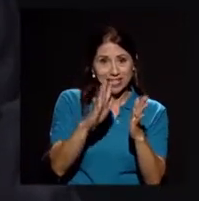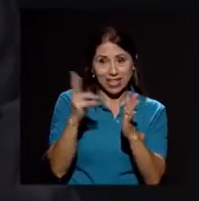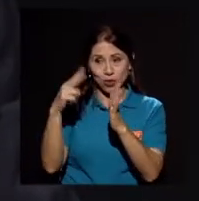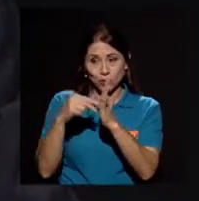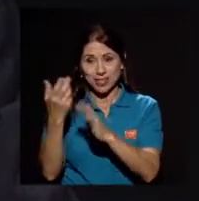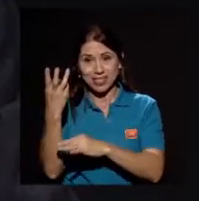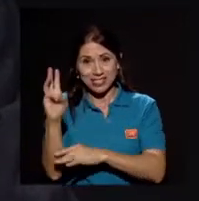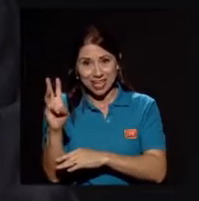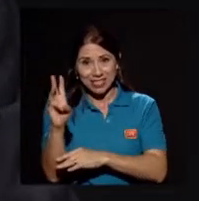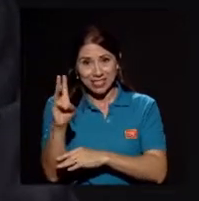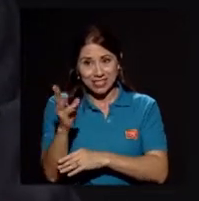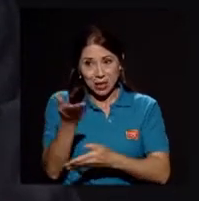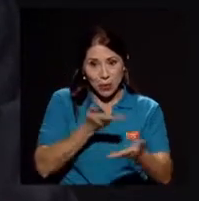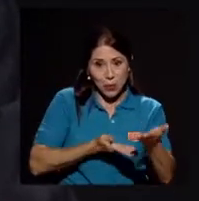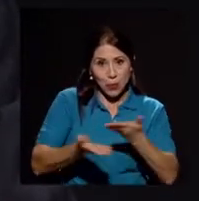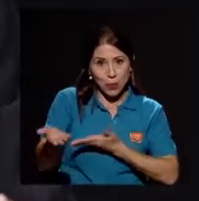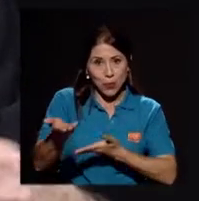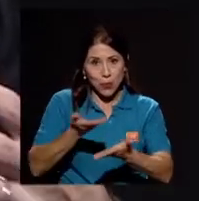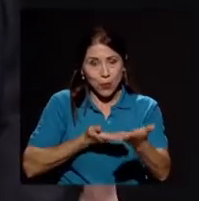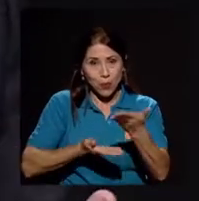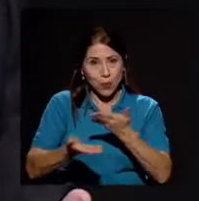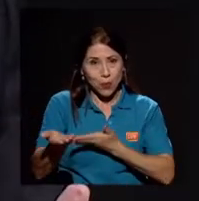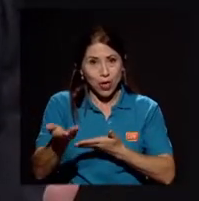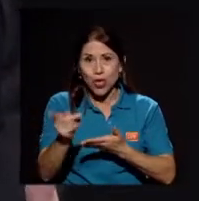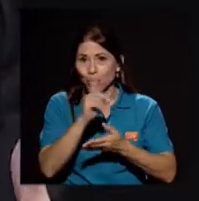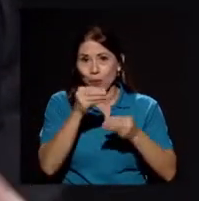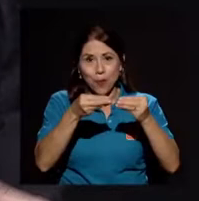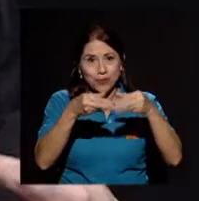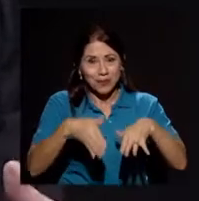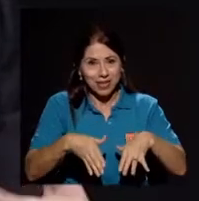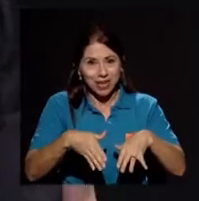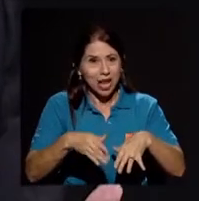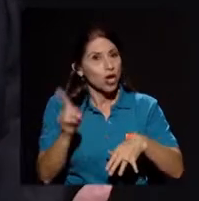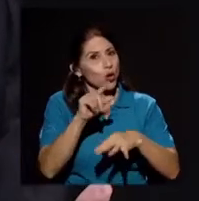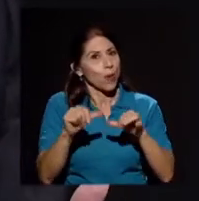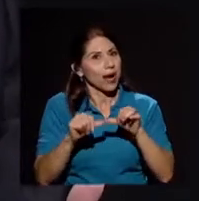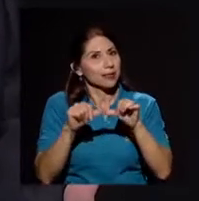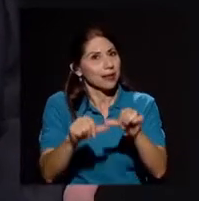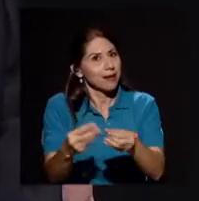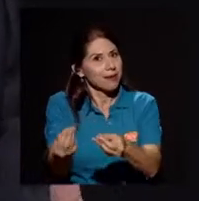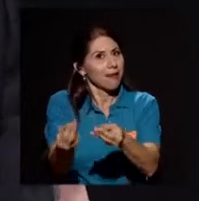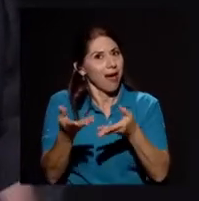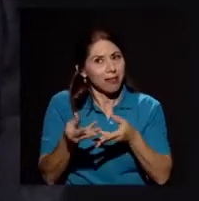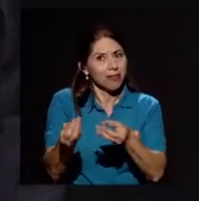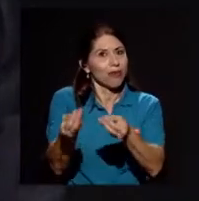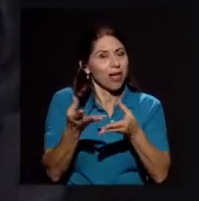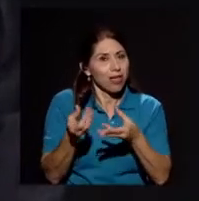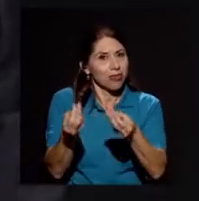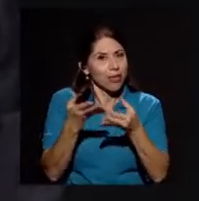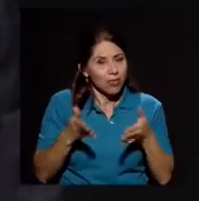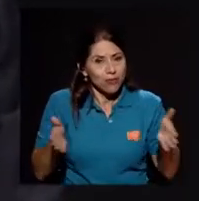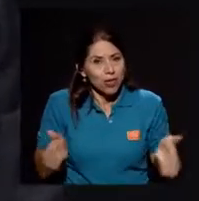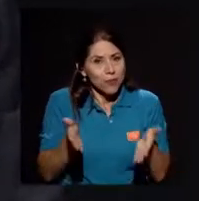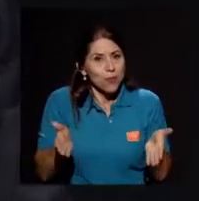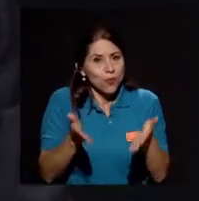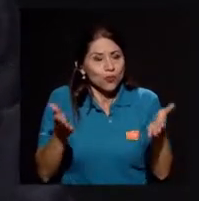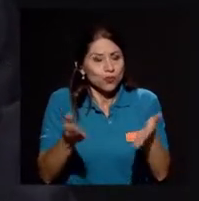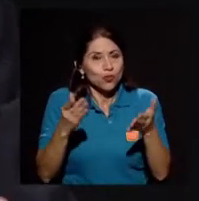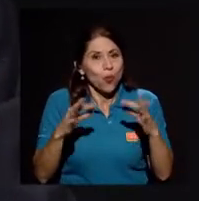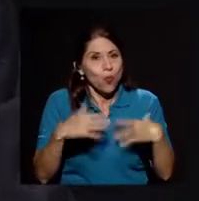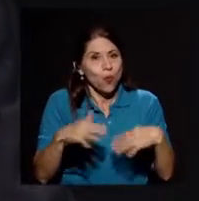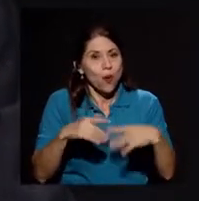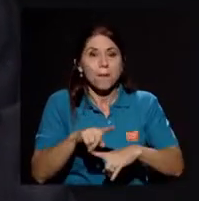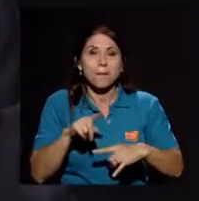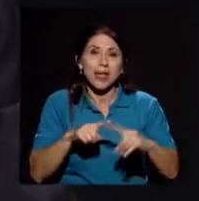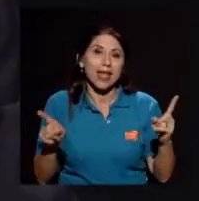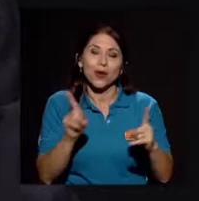él no la vamos a perder no nos la van a seguir dando es decir no nos van a seguir dando un impulso por la vida del ingreso real pero al